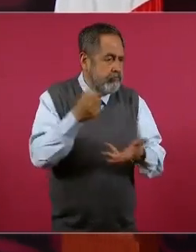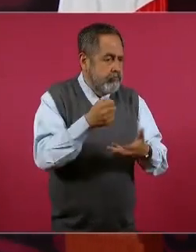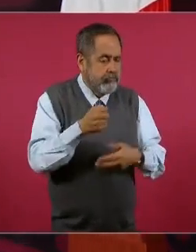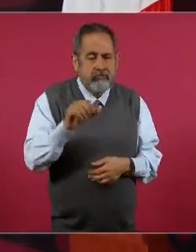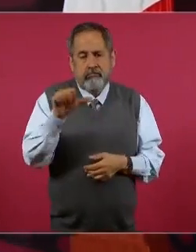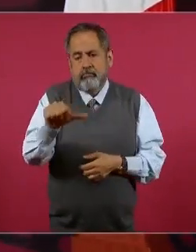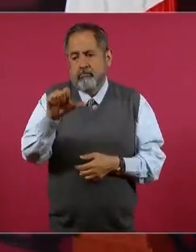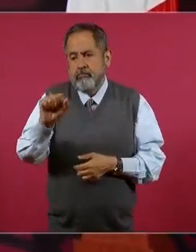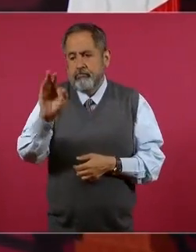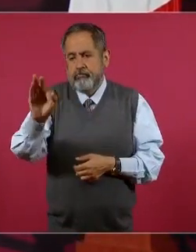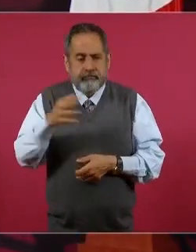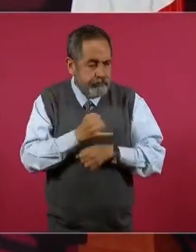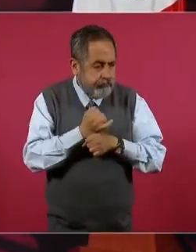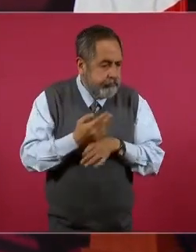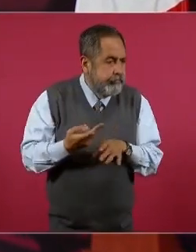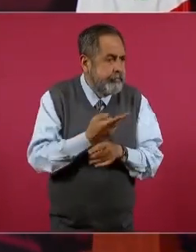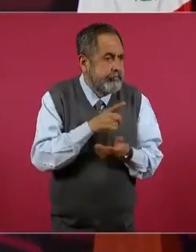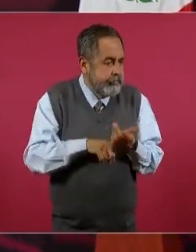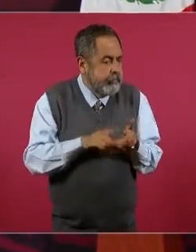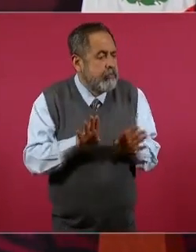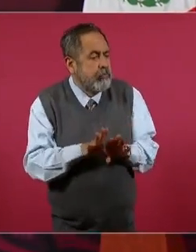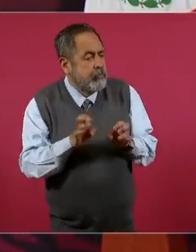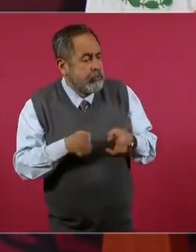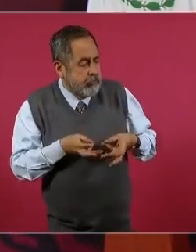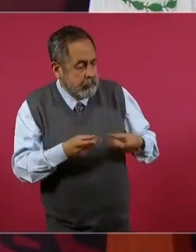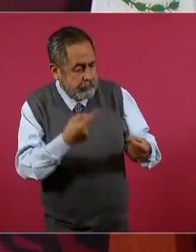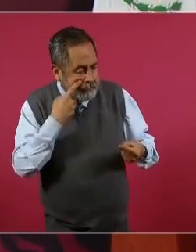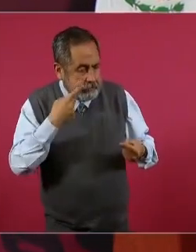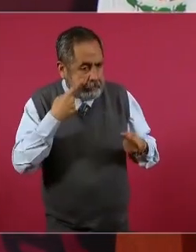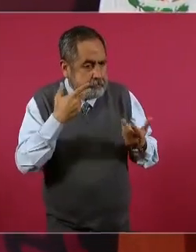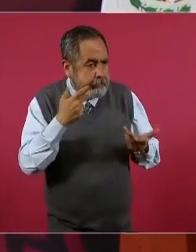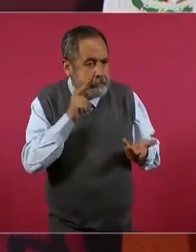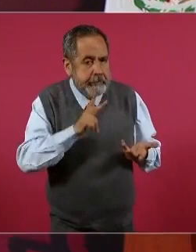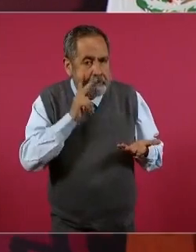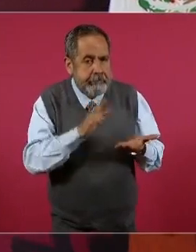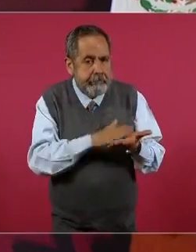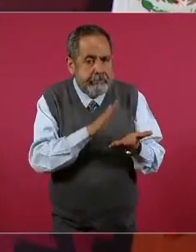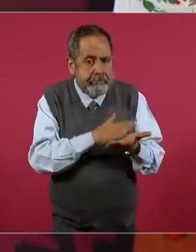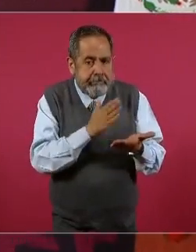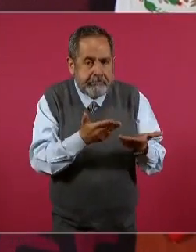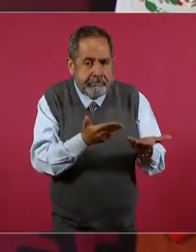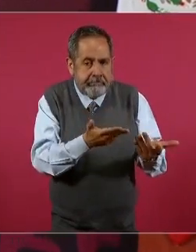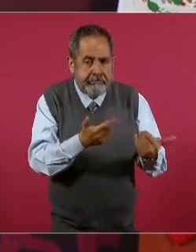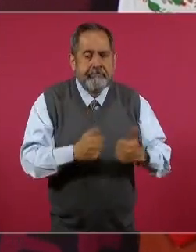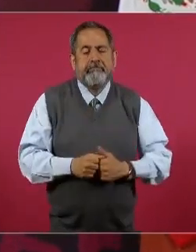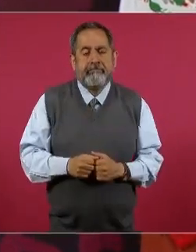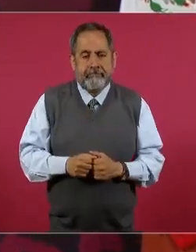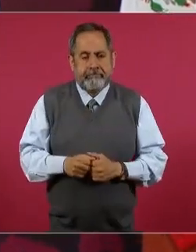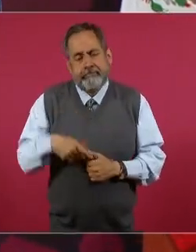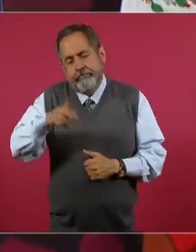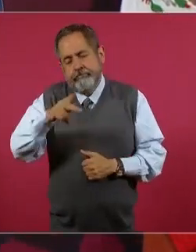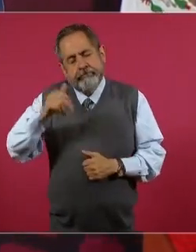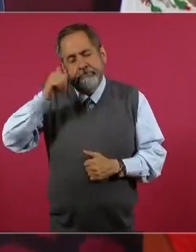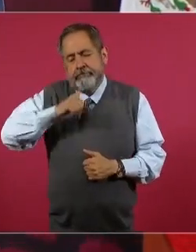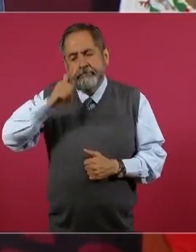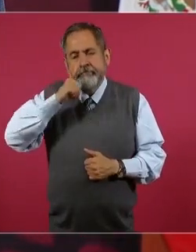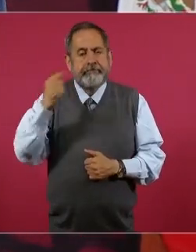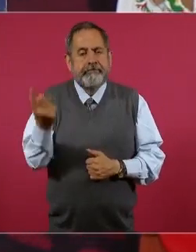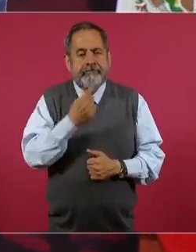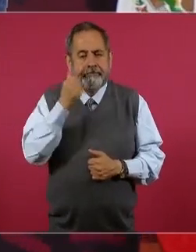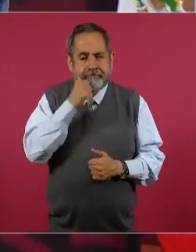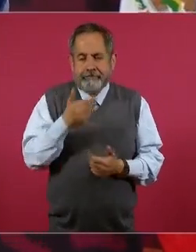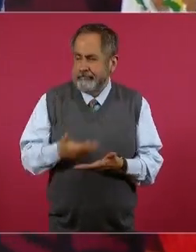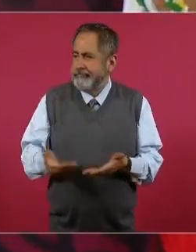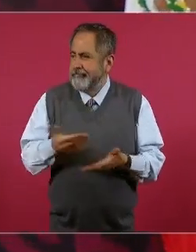Auditoría Superior de la Federación. Nada más que suele pasar,